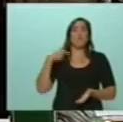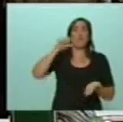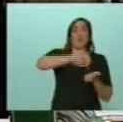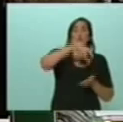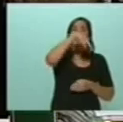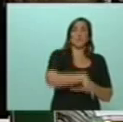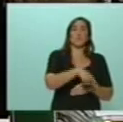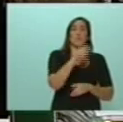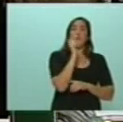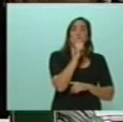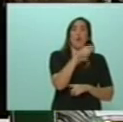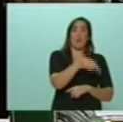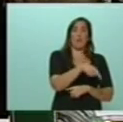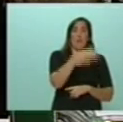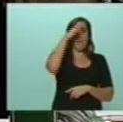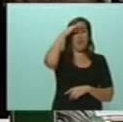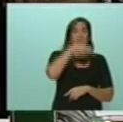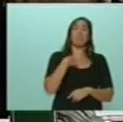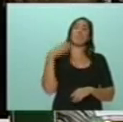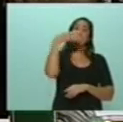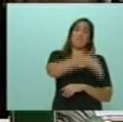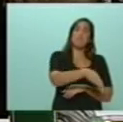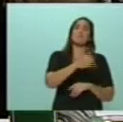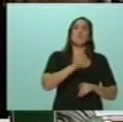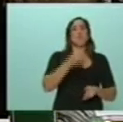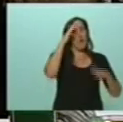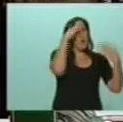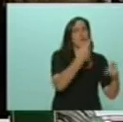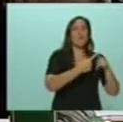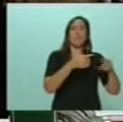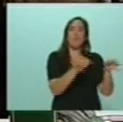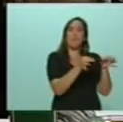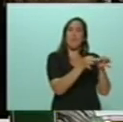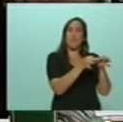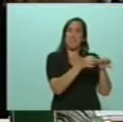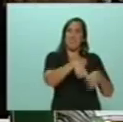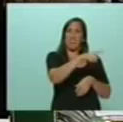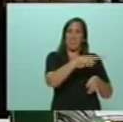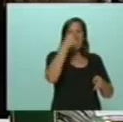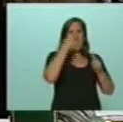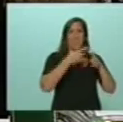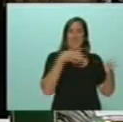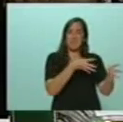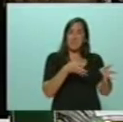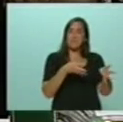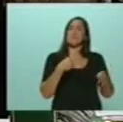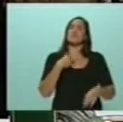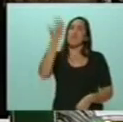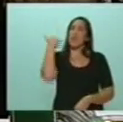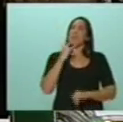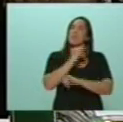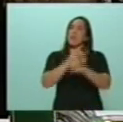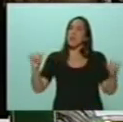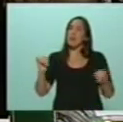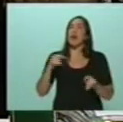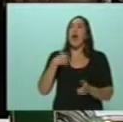Madryn, recordando en el homenaje a nuestros veteranos y caídos en nuestras Malvinas, cuando dije que el prójimo,